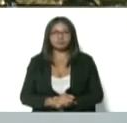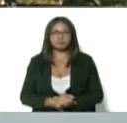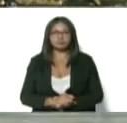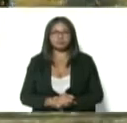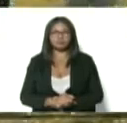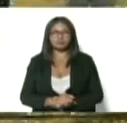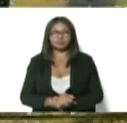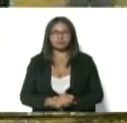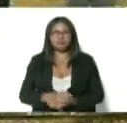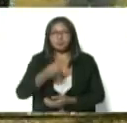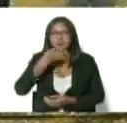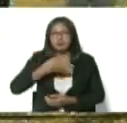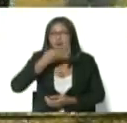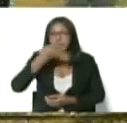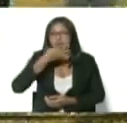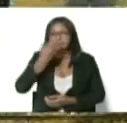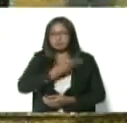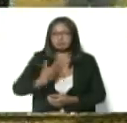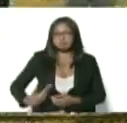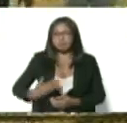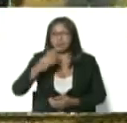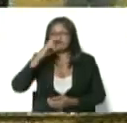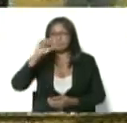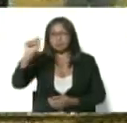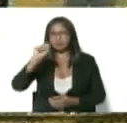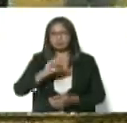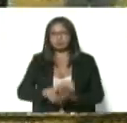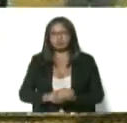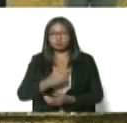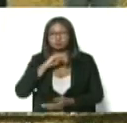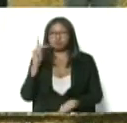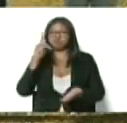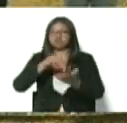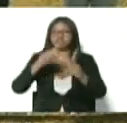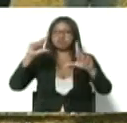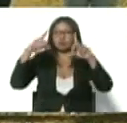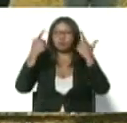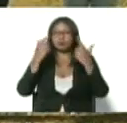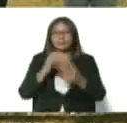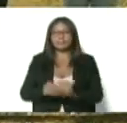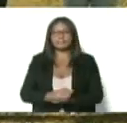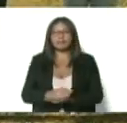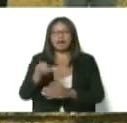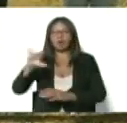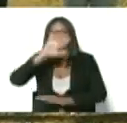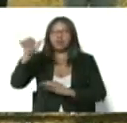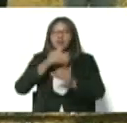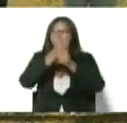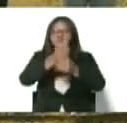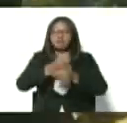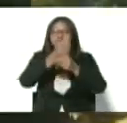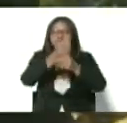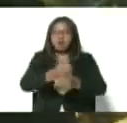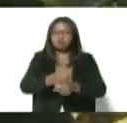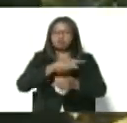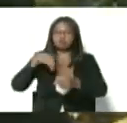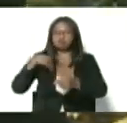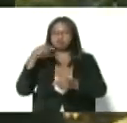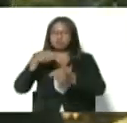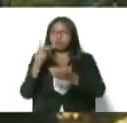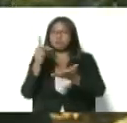más tarde como presidente estamos en la guaira parroquia el junko en este momento